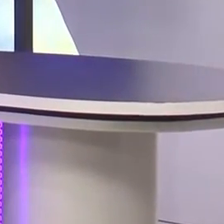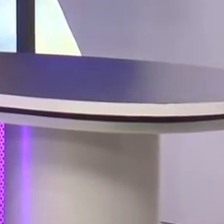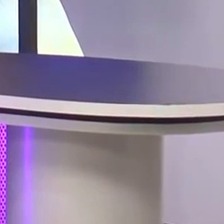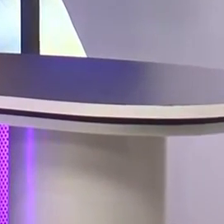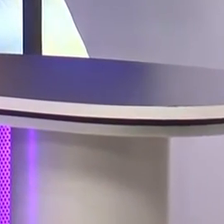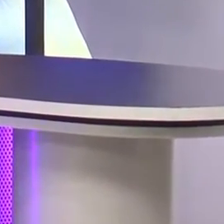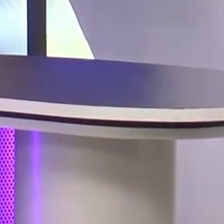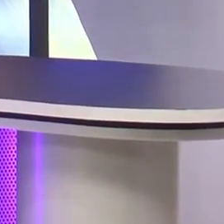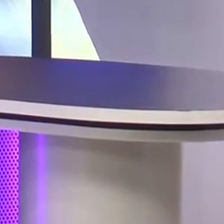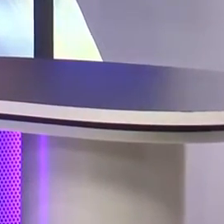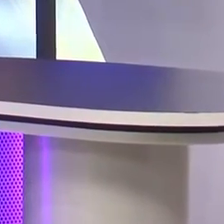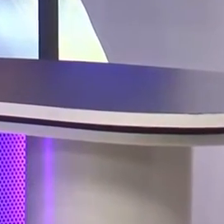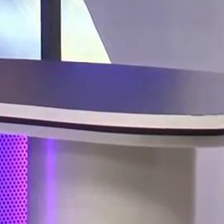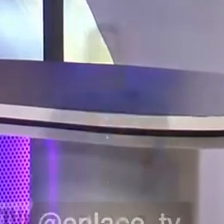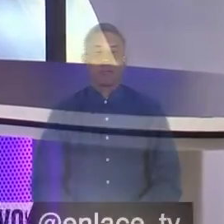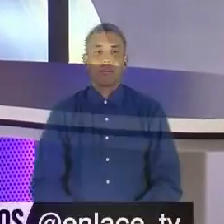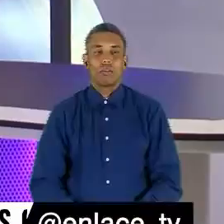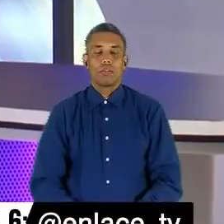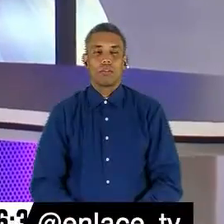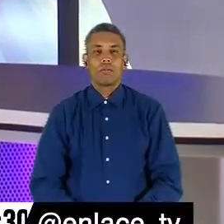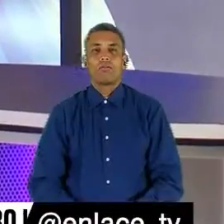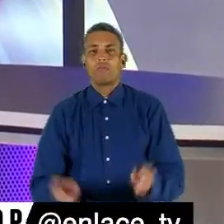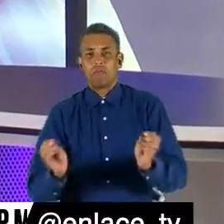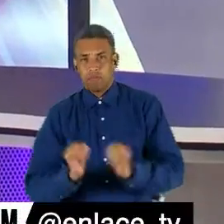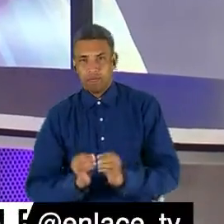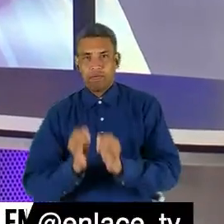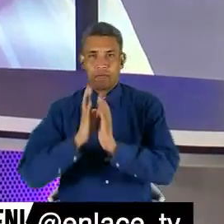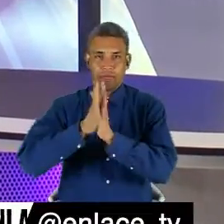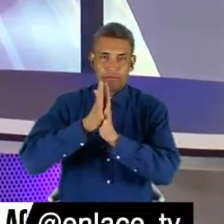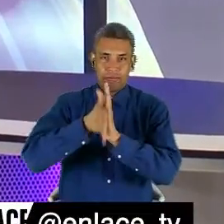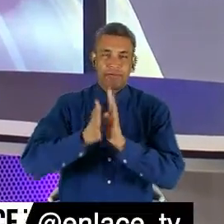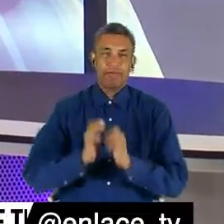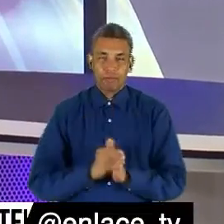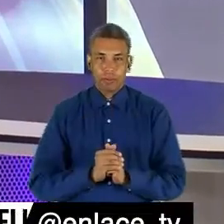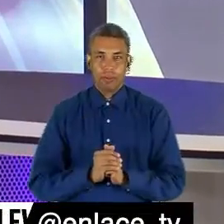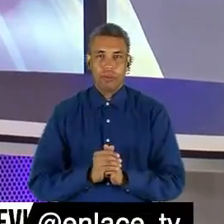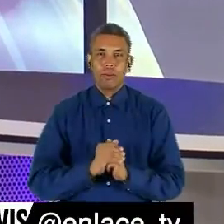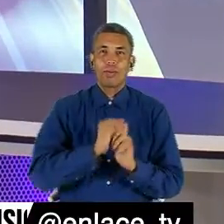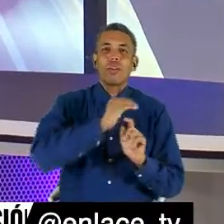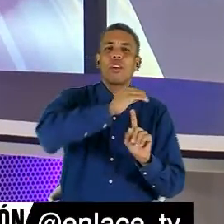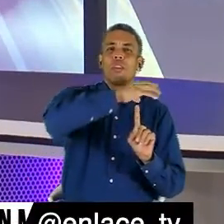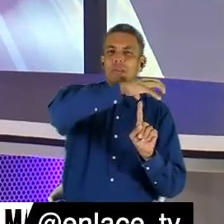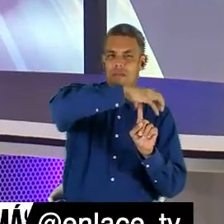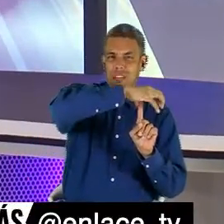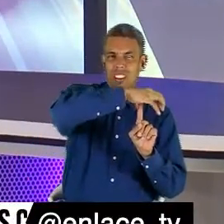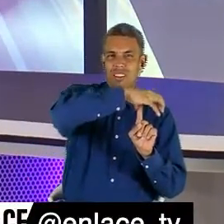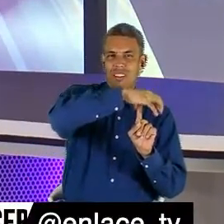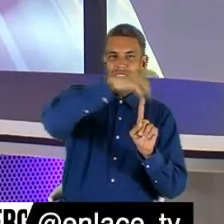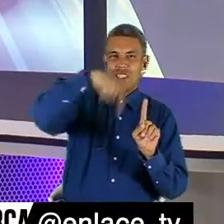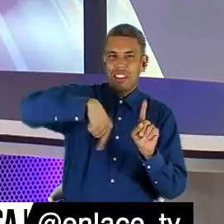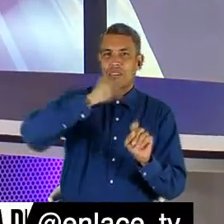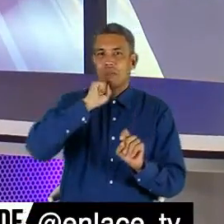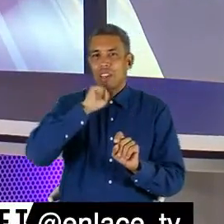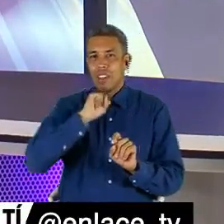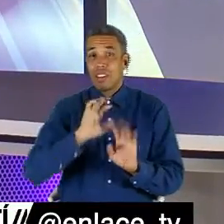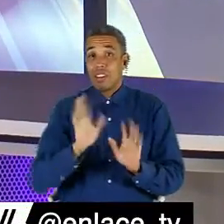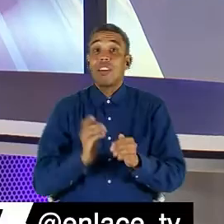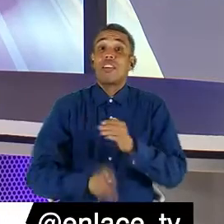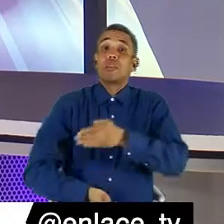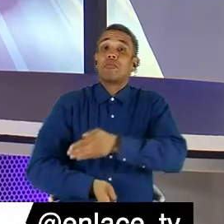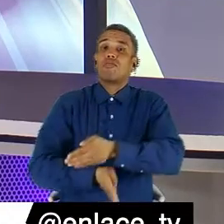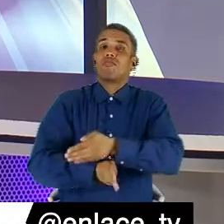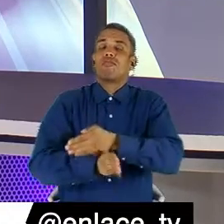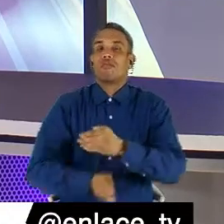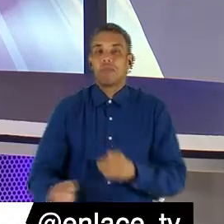Continuamos con más información en Enlace Noticias. Avanza la programación de la feria Feriagro número 51. Nuestra